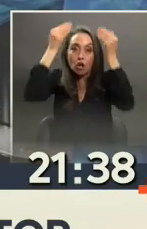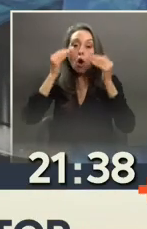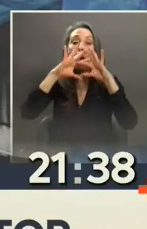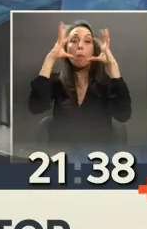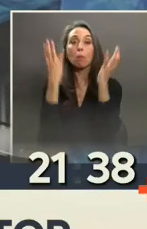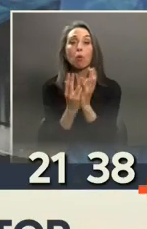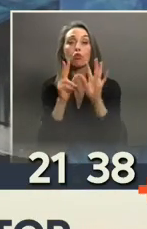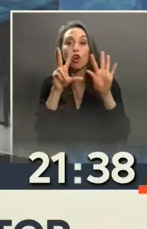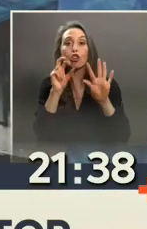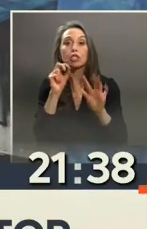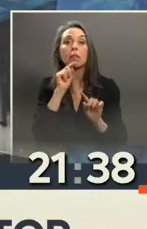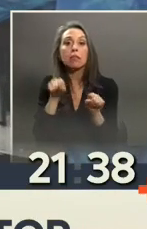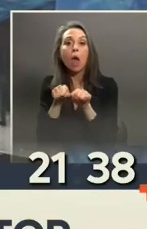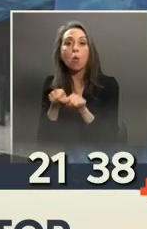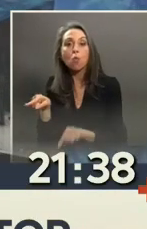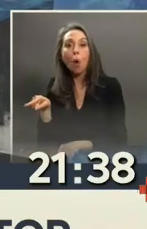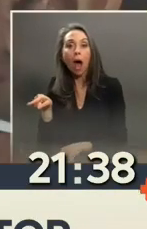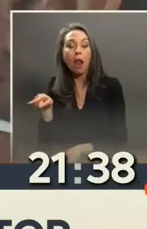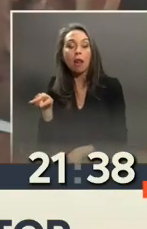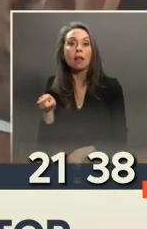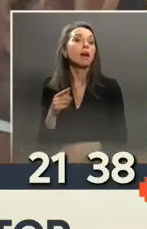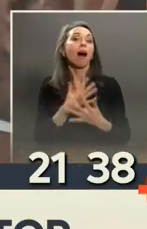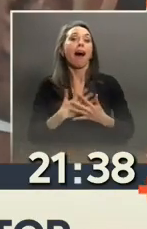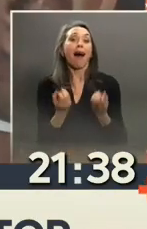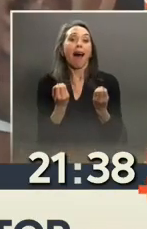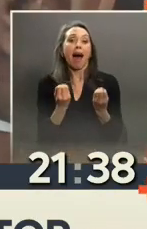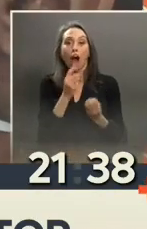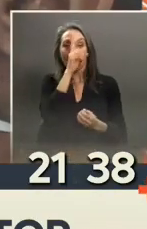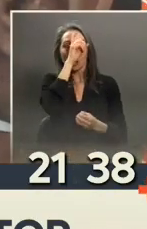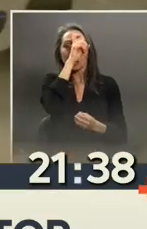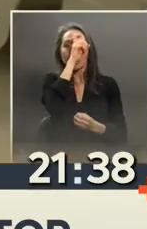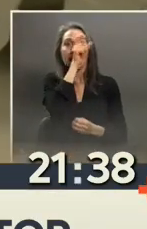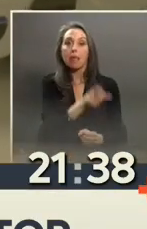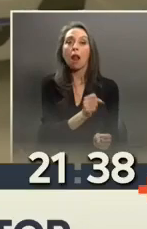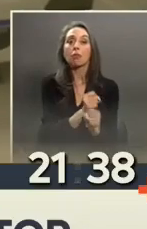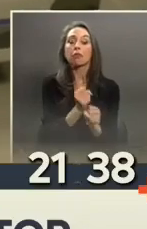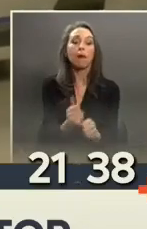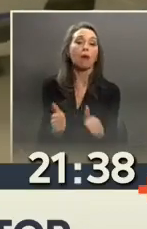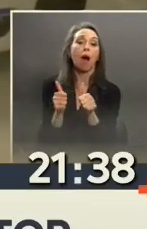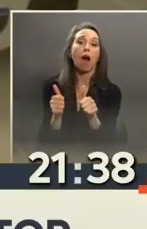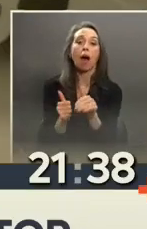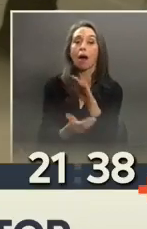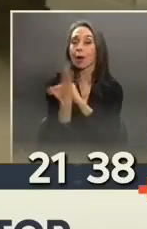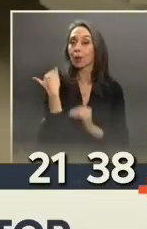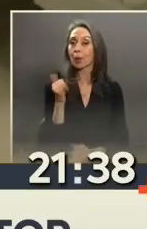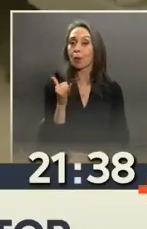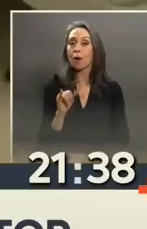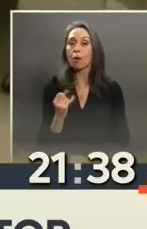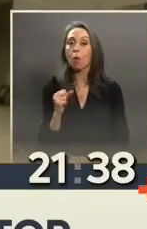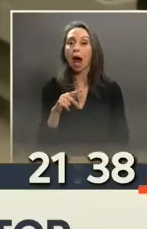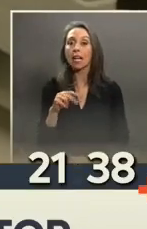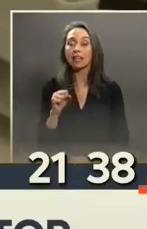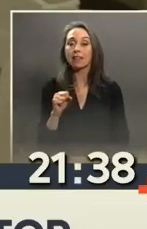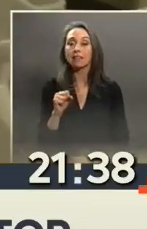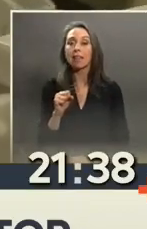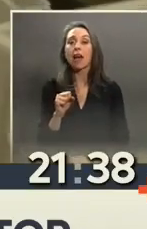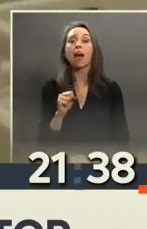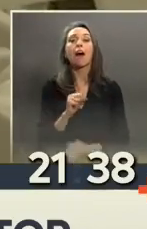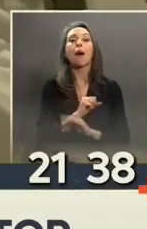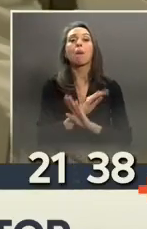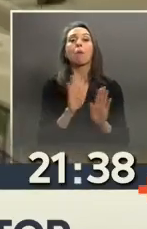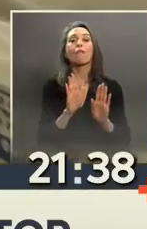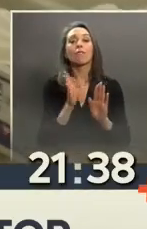casos así por eso la satisfacción del hospital del trabajador cuando el jueves pasado juanita se fue el fin de alta